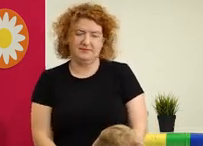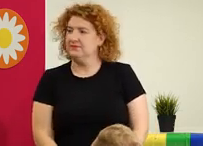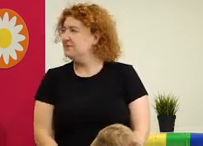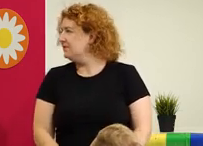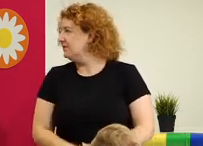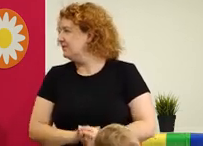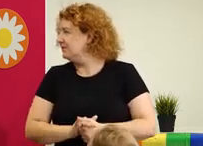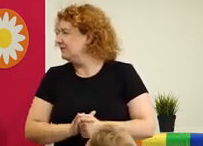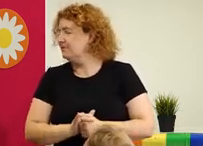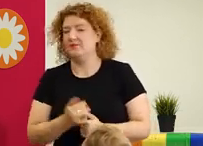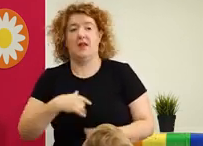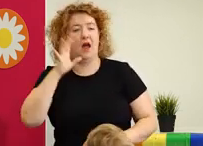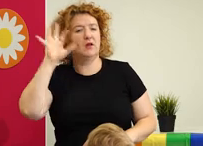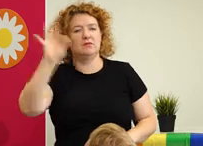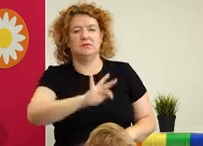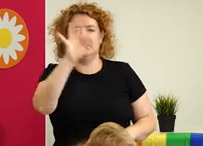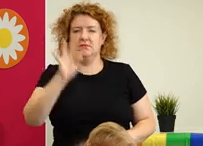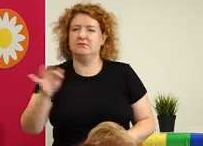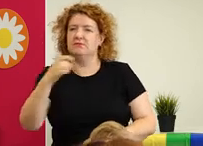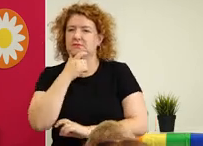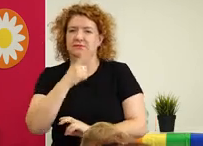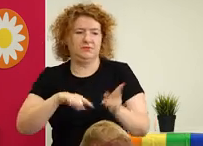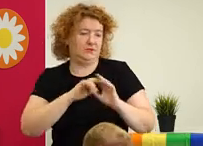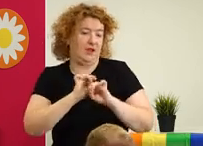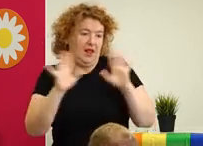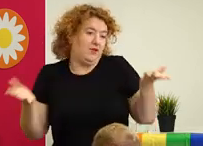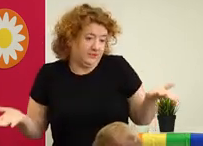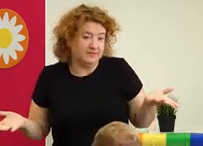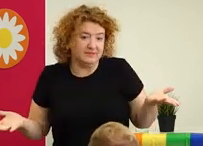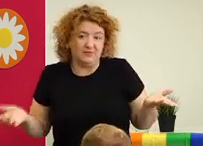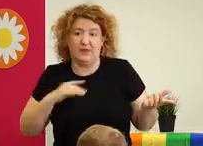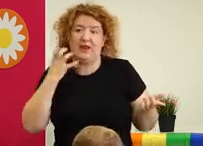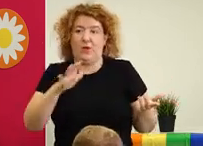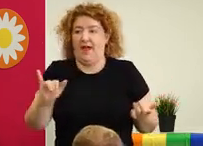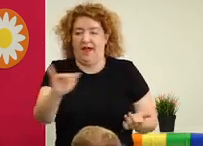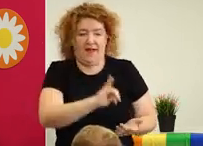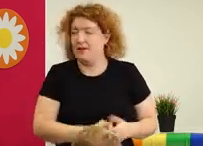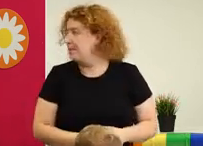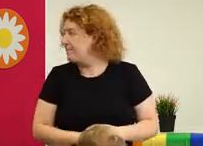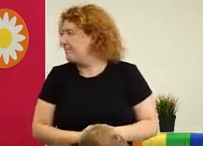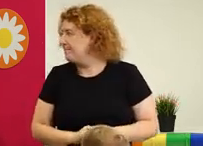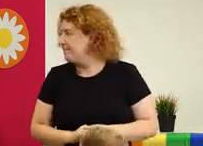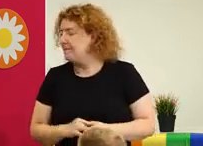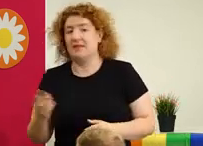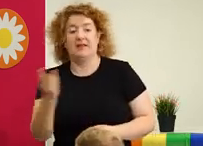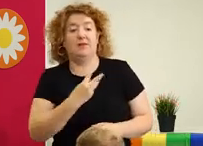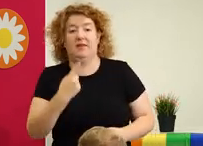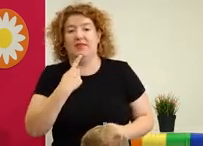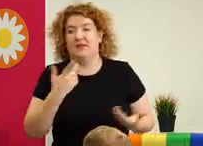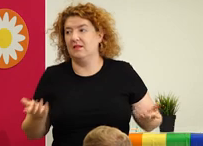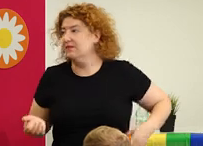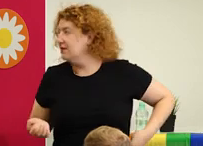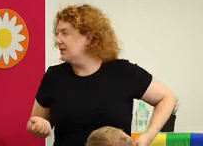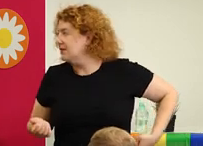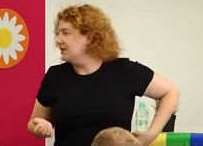La verdad que después de escucharos a todas, como que en realidad la respuesta es súper obvia. ¿Cómo no va a existir gente queer, no? O sea, imagináis que me decís las tres, claro, o sea, hay